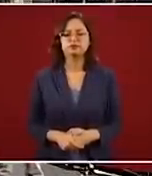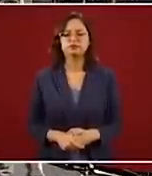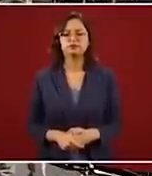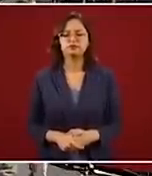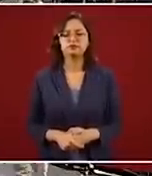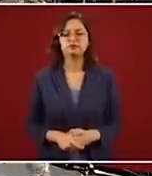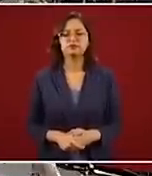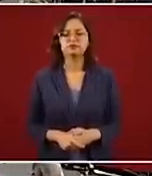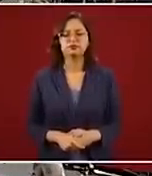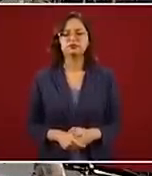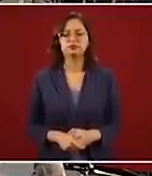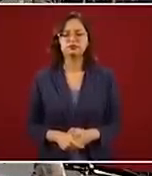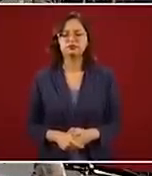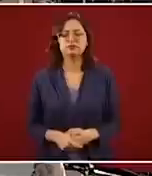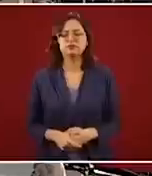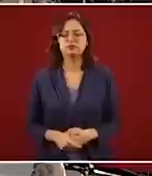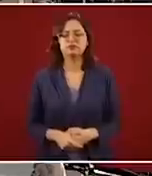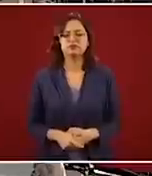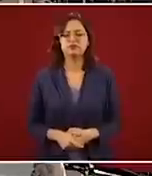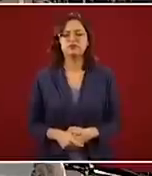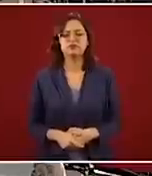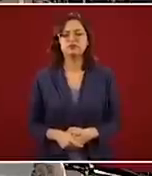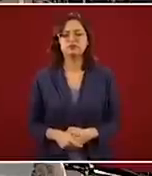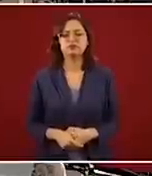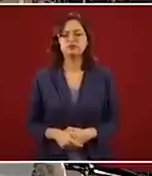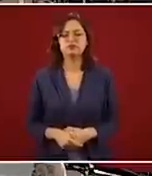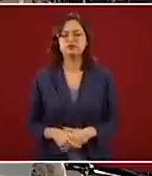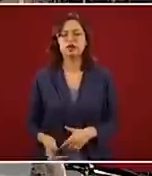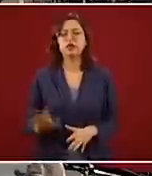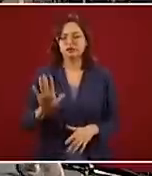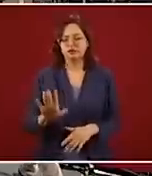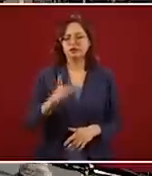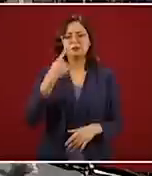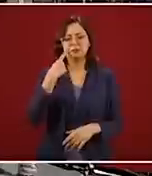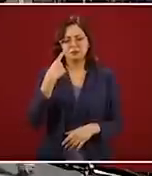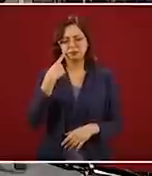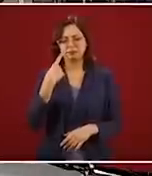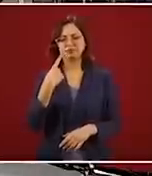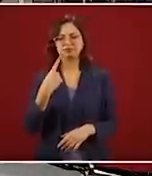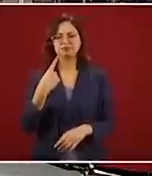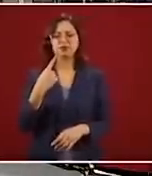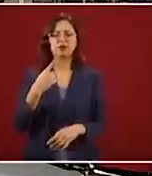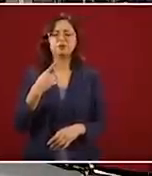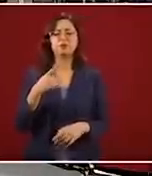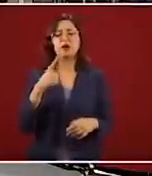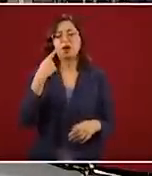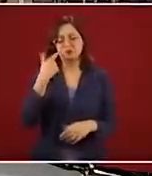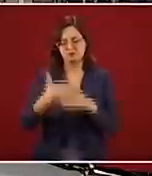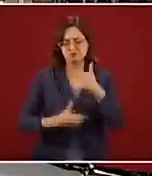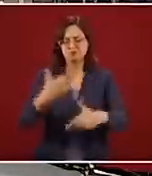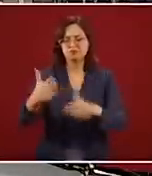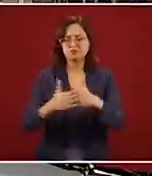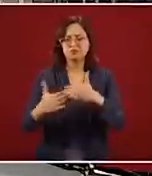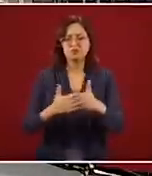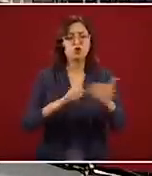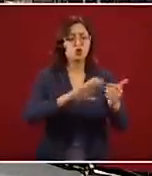Gracias. La siguiente, ahorita les comento. Mientras llega el micrófono. En algunos casos, y lo vamos a ver caso por caso, los